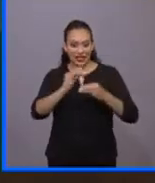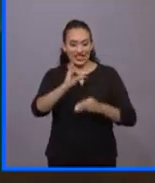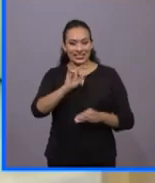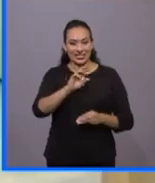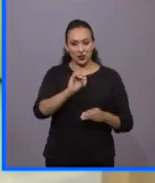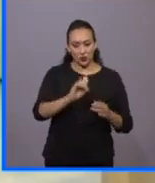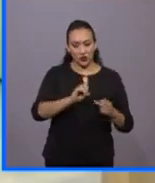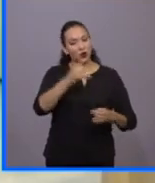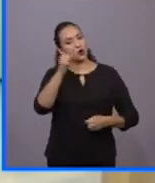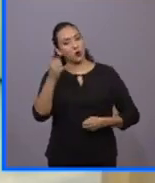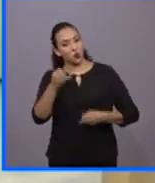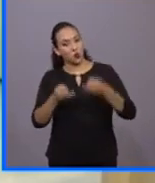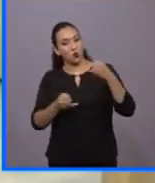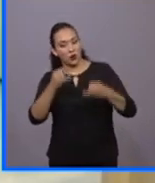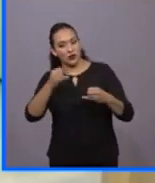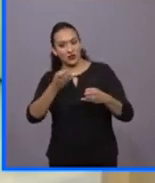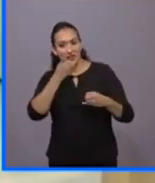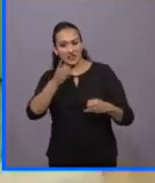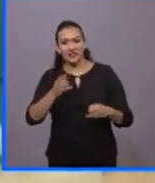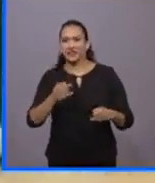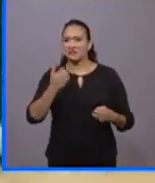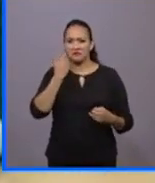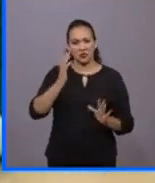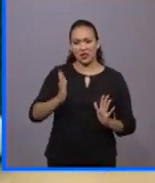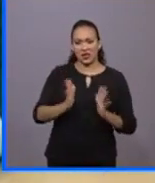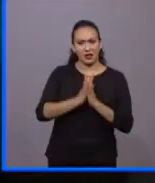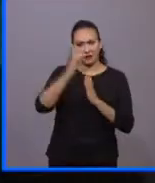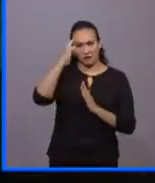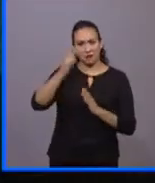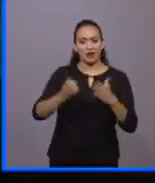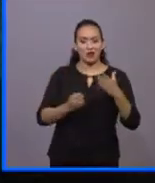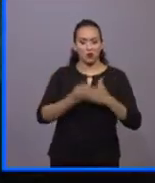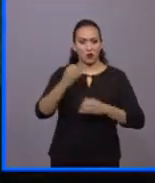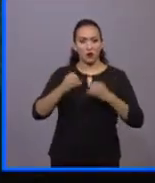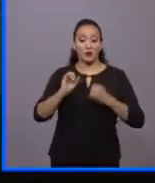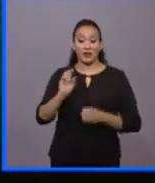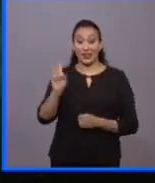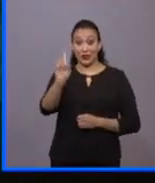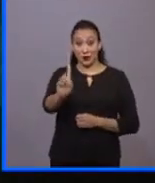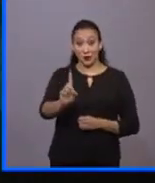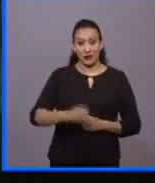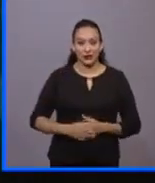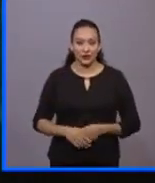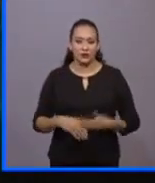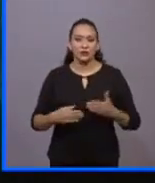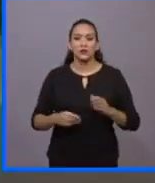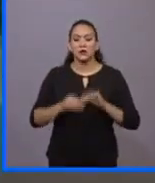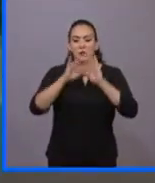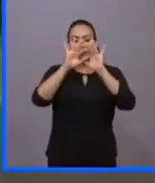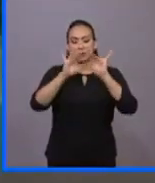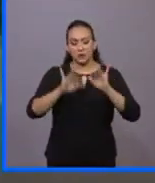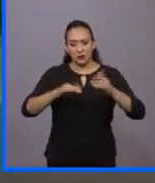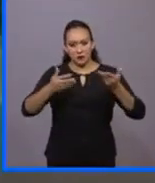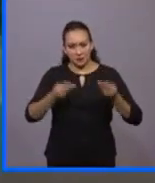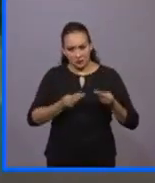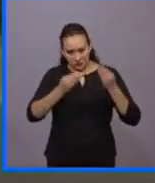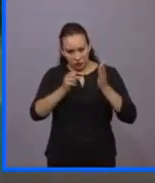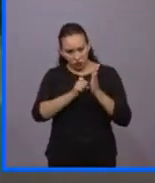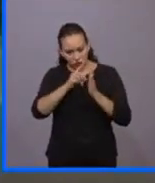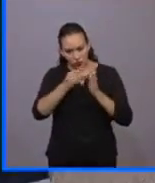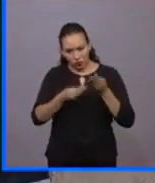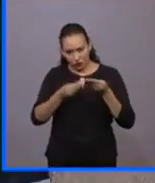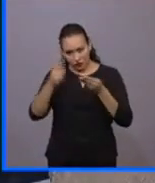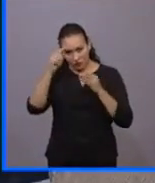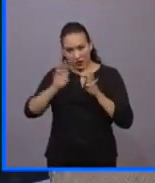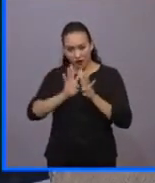y jueces de distrito que declinaron participar en la elección judicial de este domingo presentaron una solicitud al Consejo de la